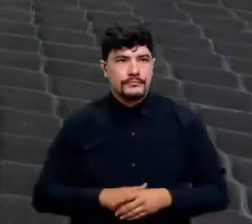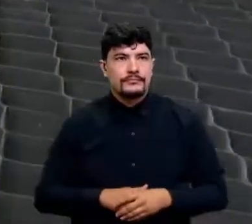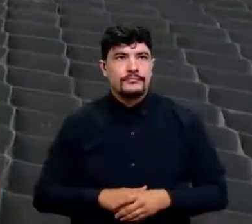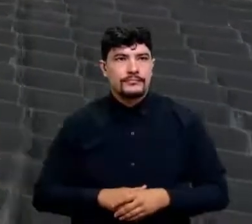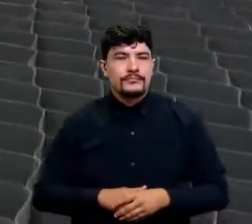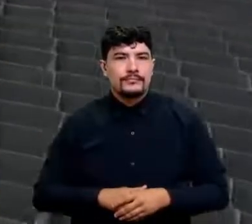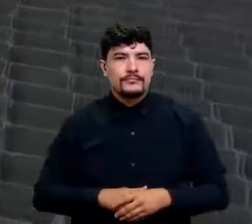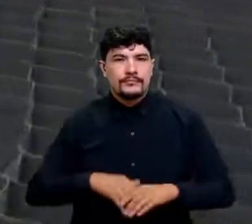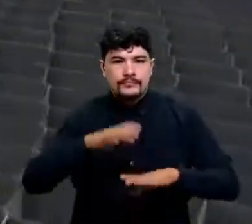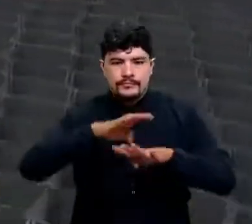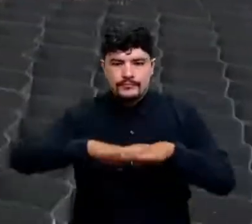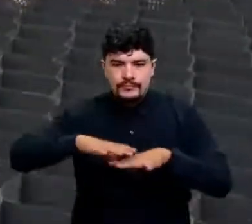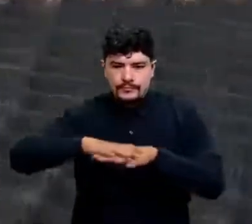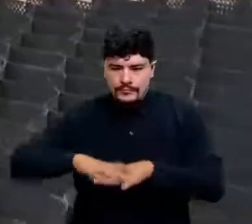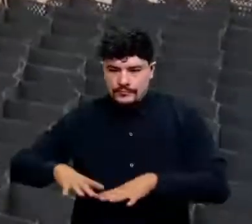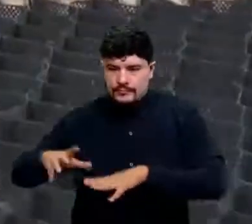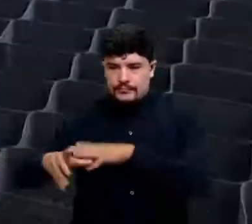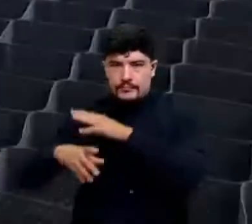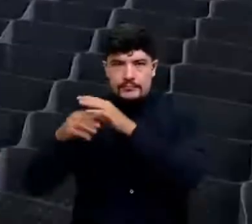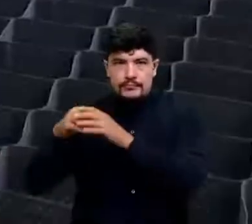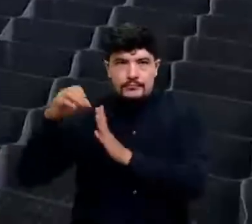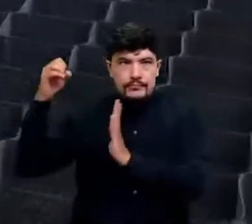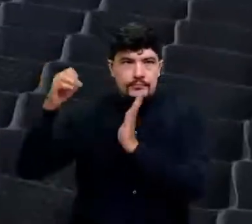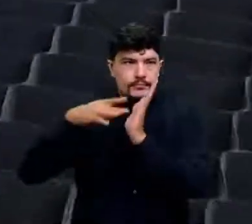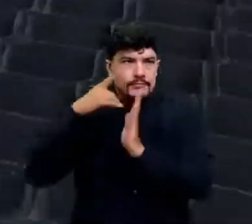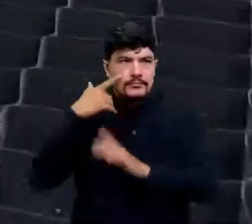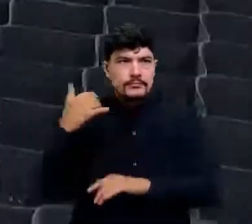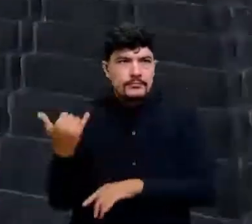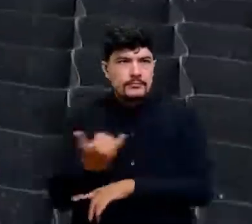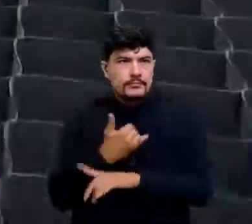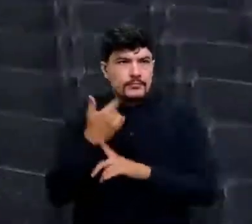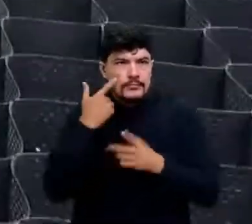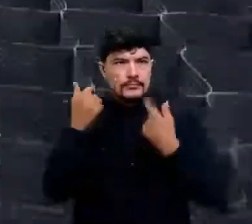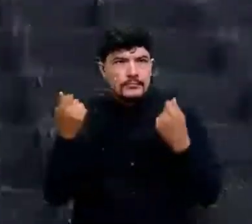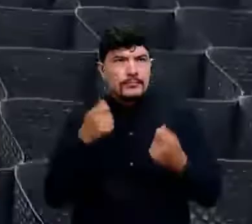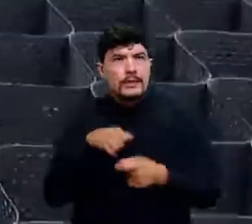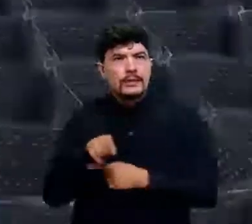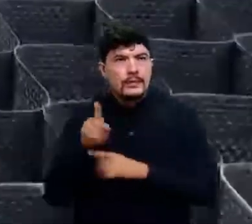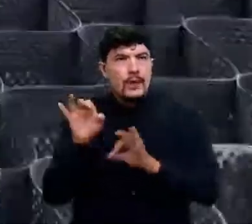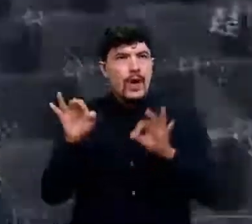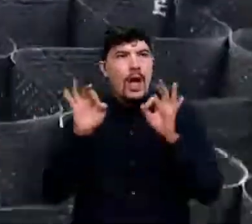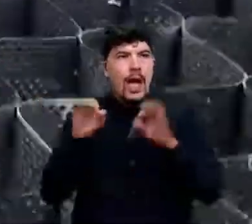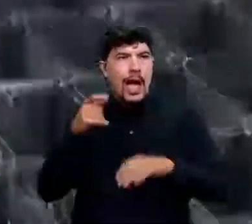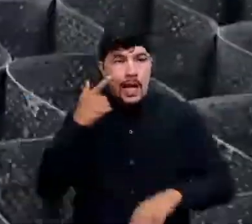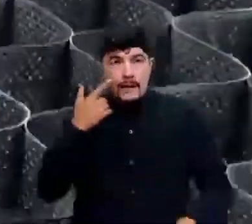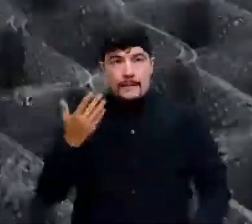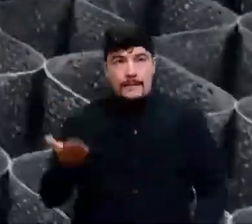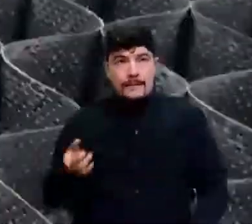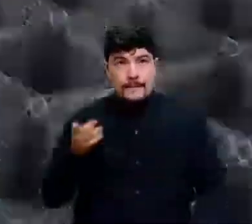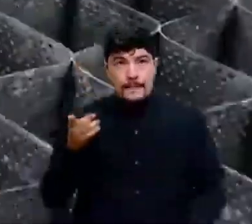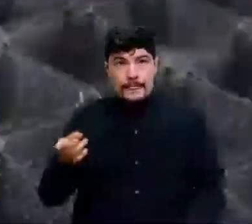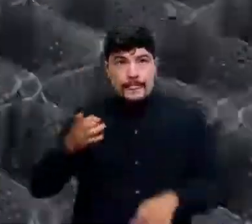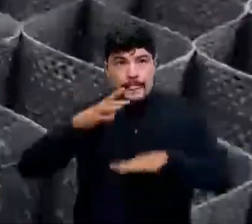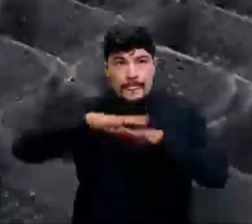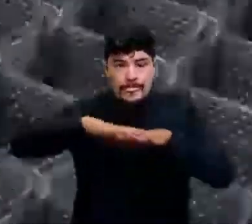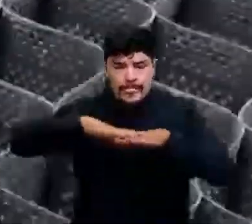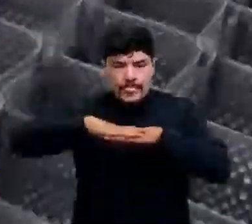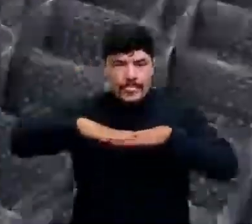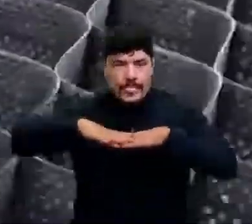colocación de geoceldas y geodren planar, que es una estructura